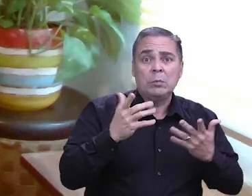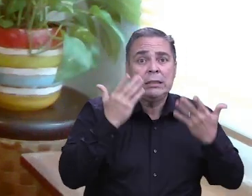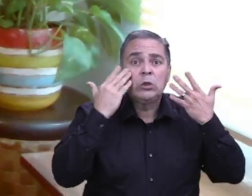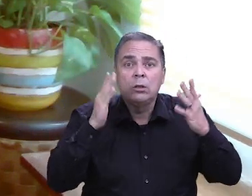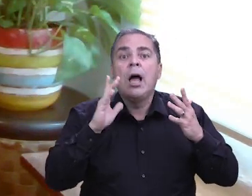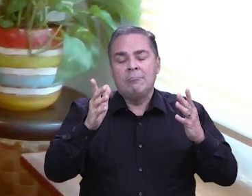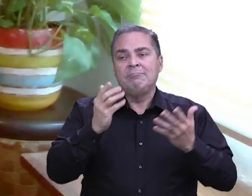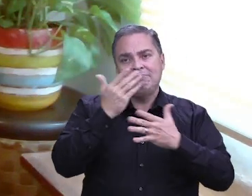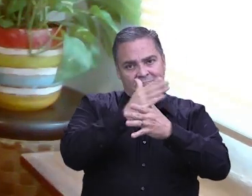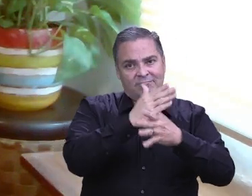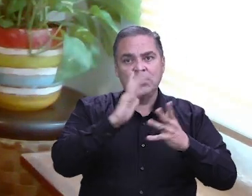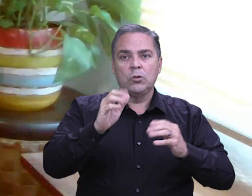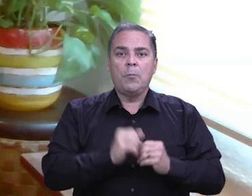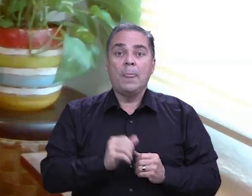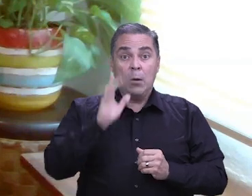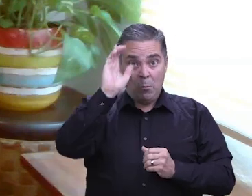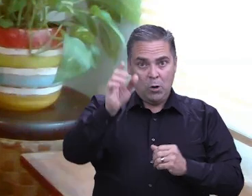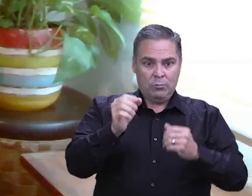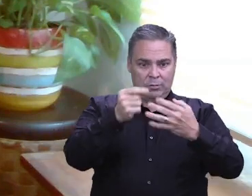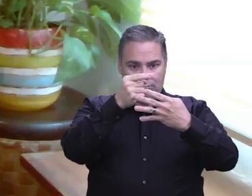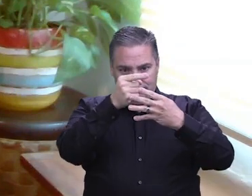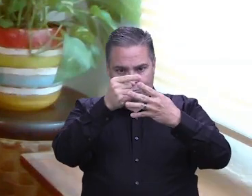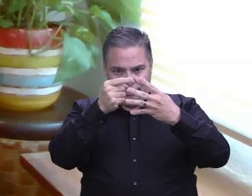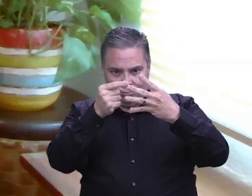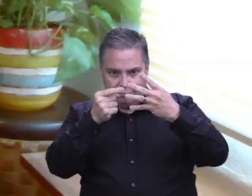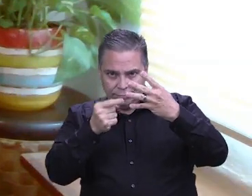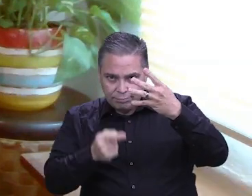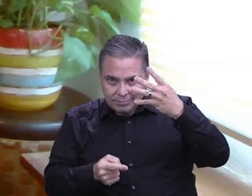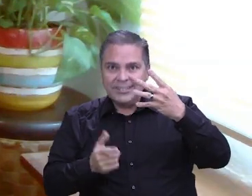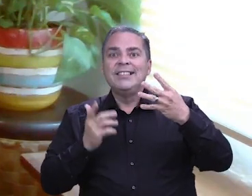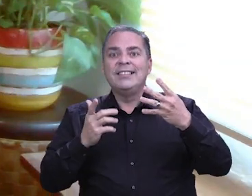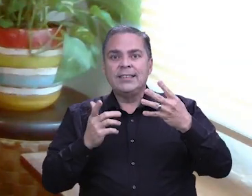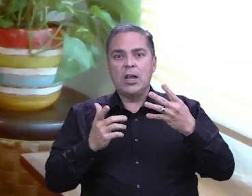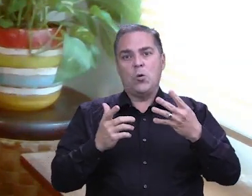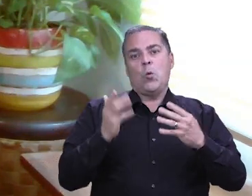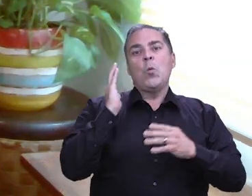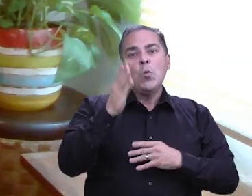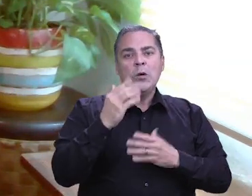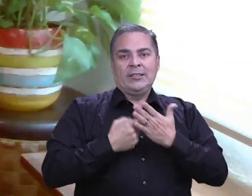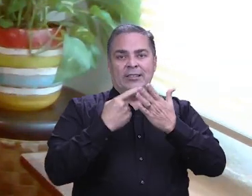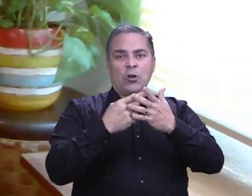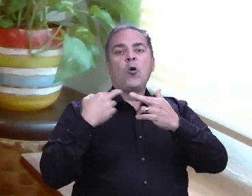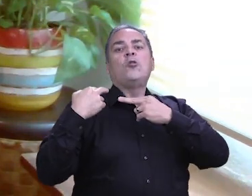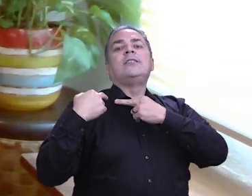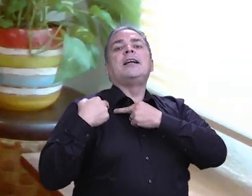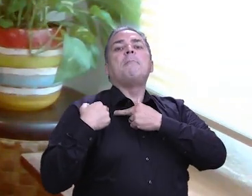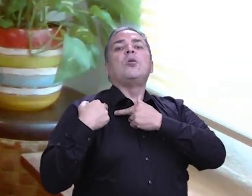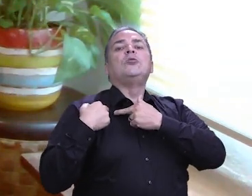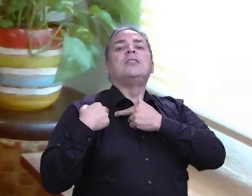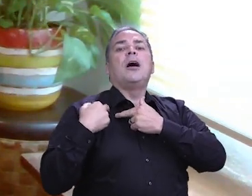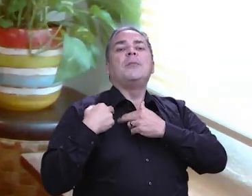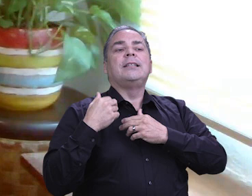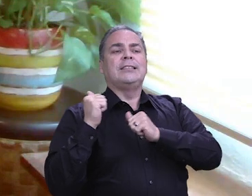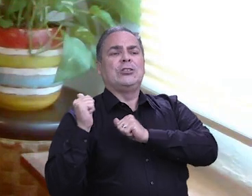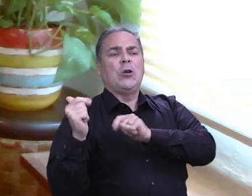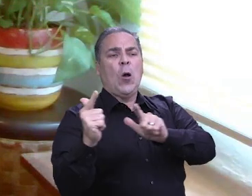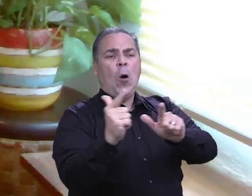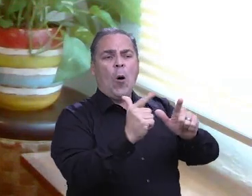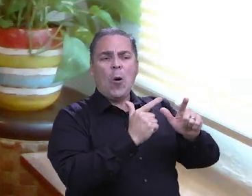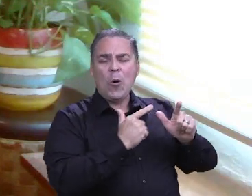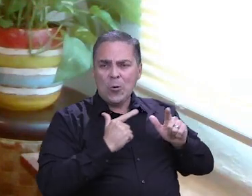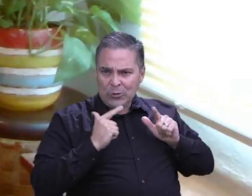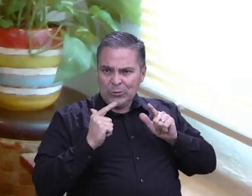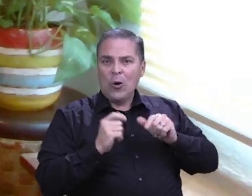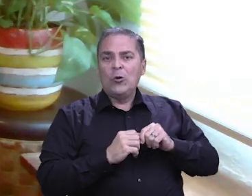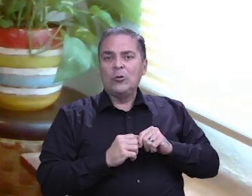vamos a estar hablando sobre las responsabilidades que tenemos todos y todas, los familiares y las entidades para con las personas adultas mayores,